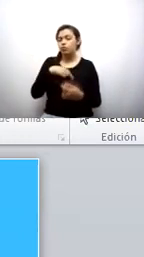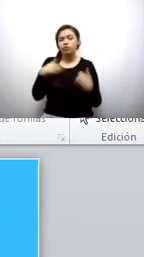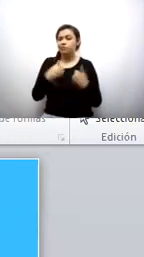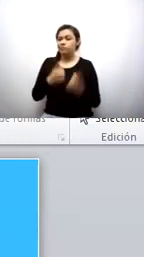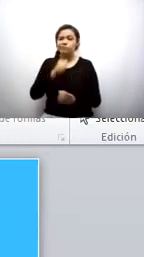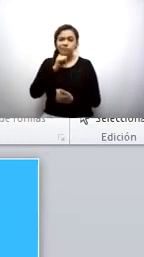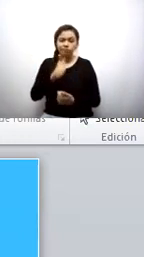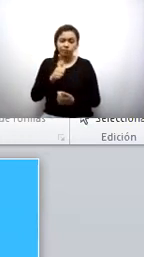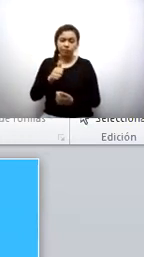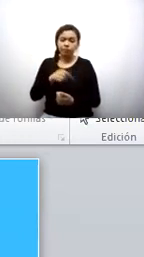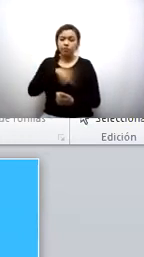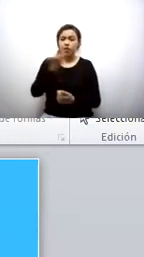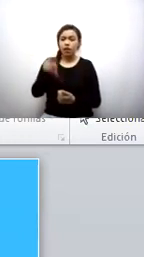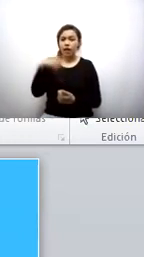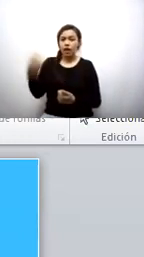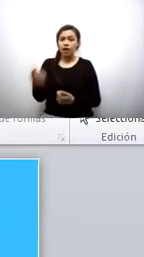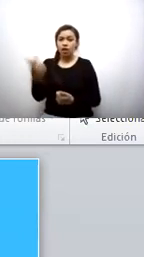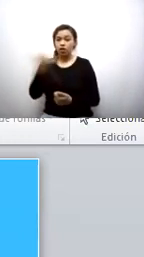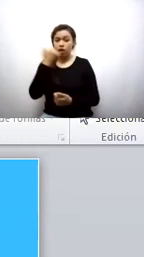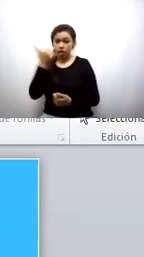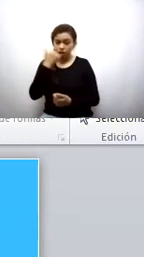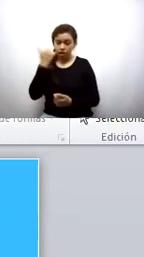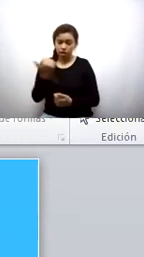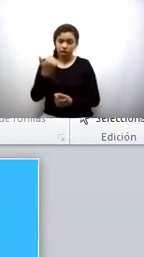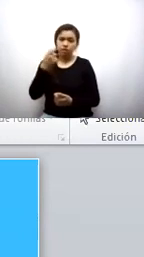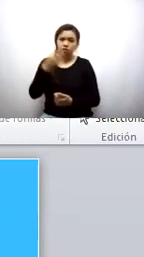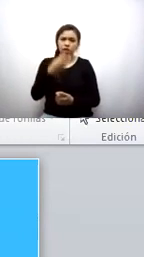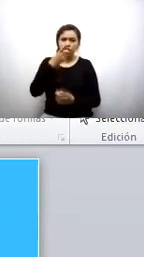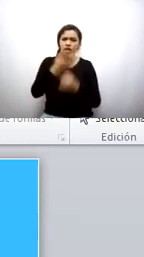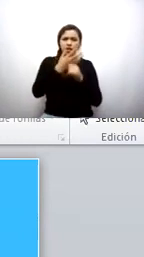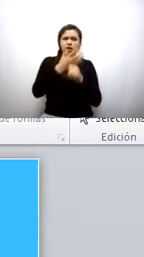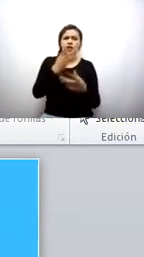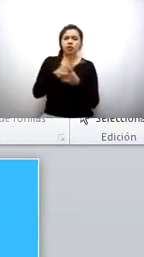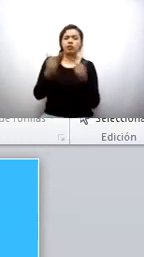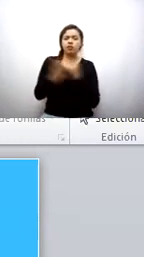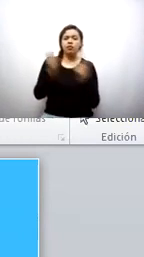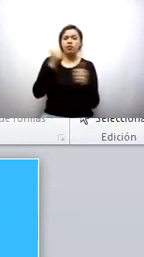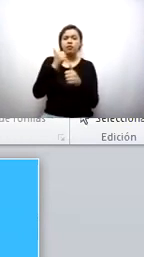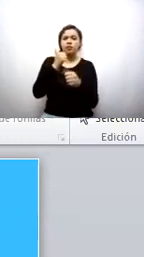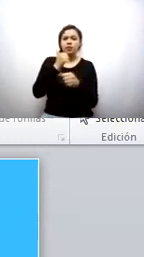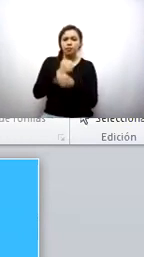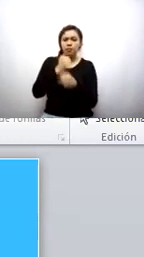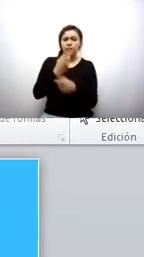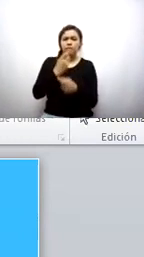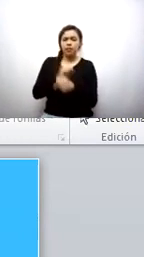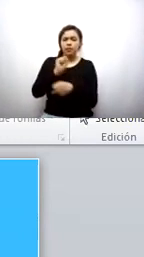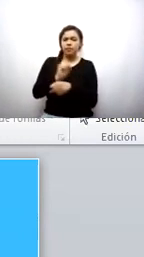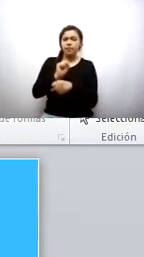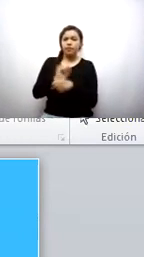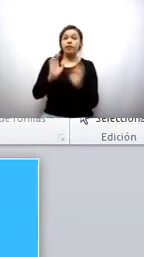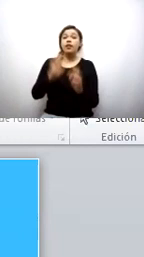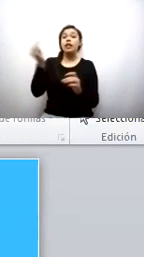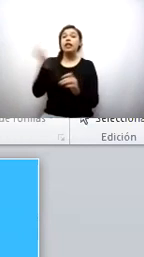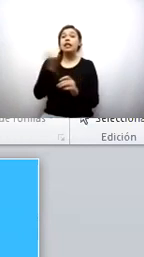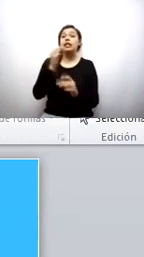tanto ellos como nuestros alumnos de, como usted comentaba, preparatoria, de primaria, de secundaria, lo que ya necesitan es un poco de